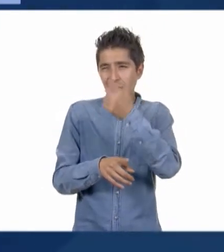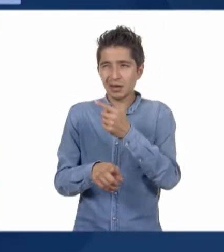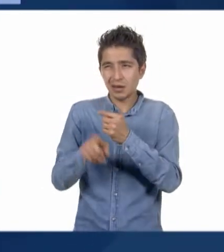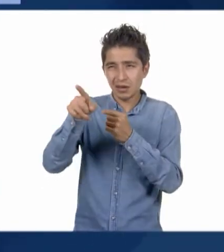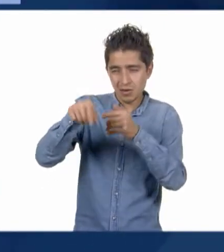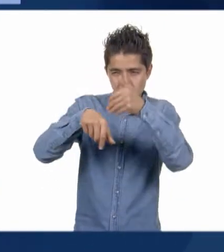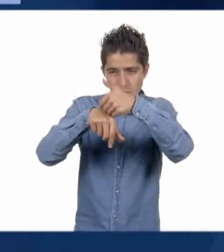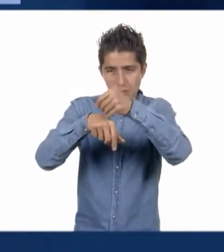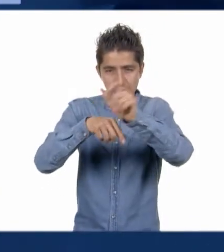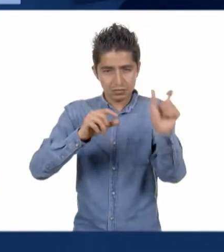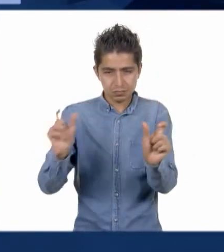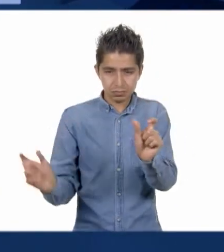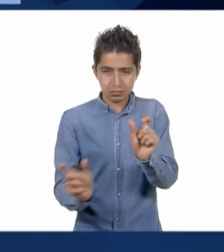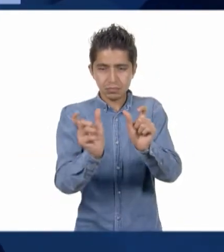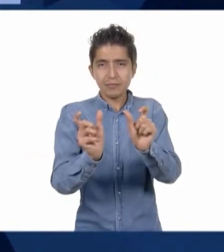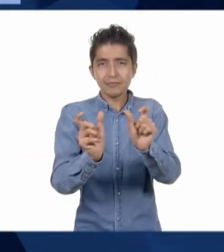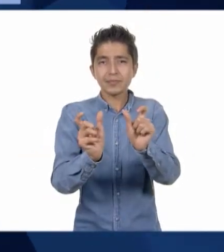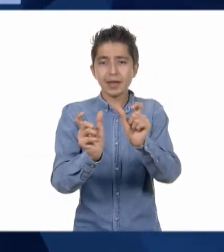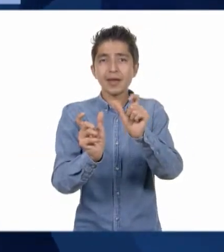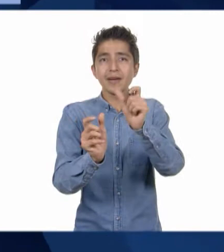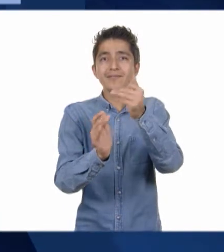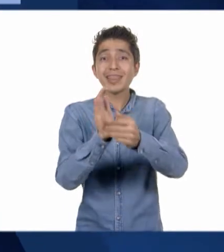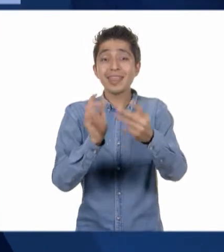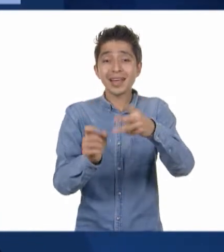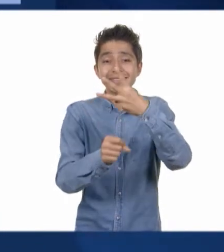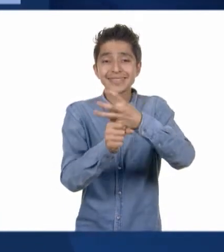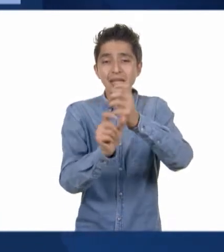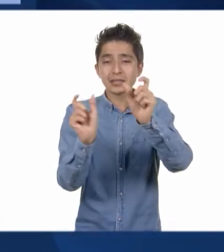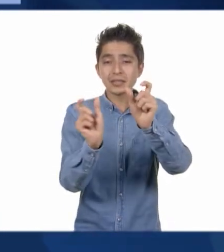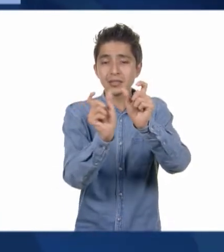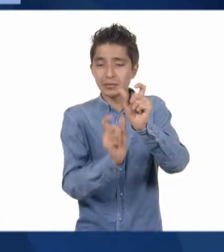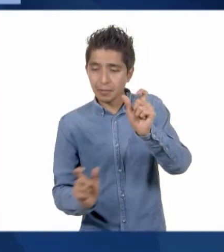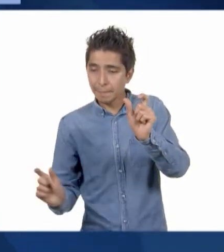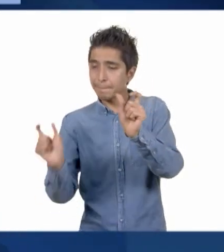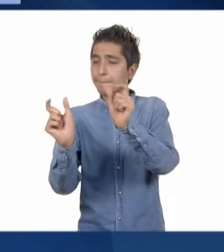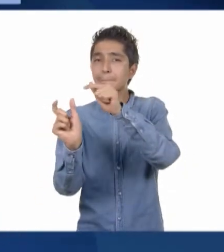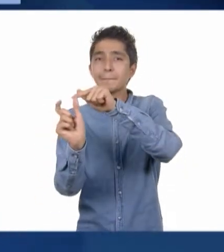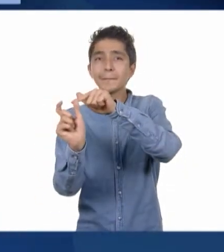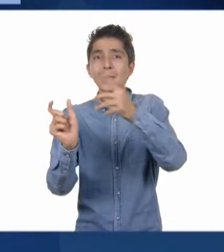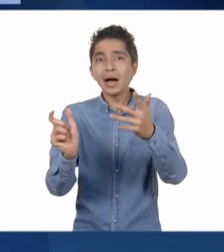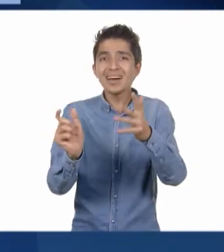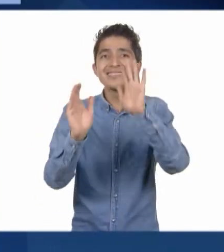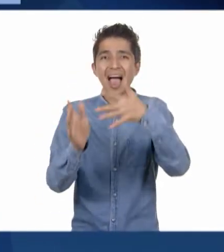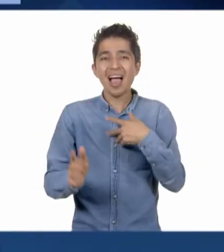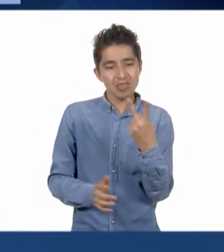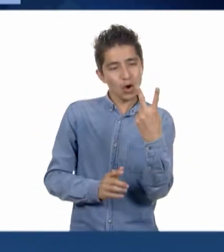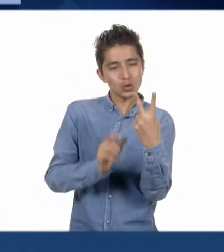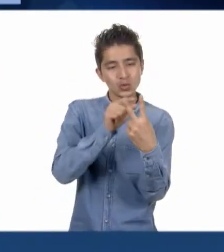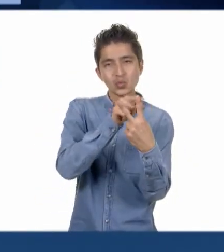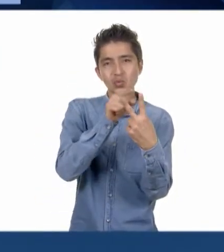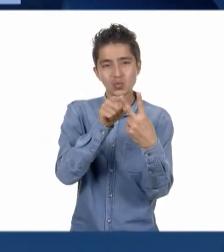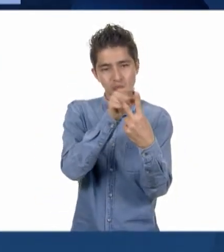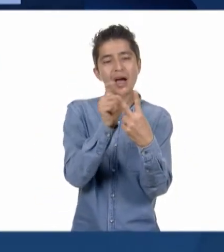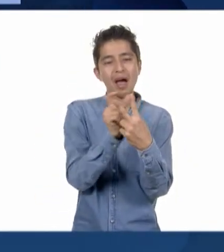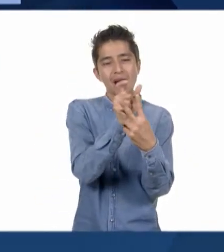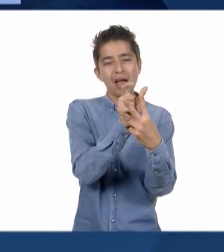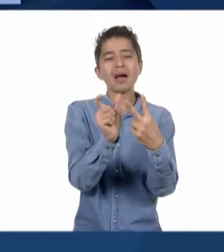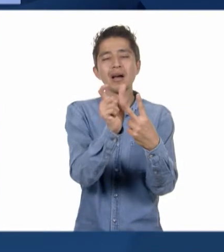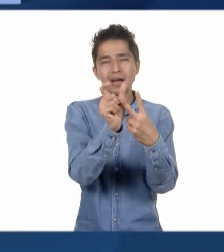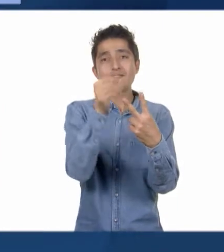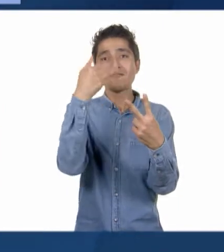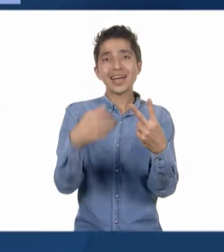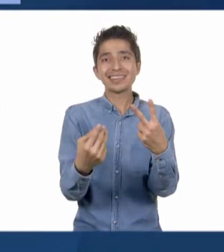realizaron, coloquen en cada recta un tercer número natural que estará entre los dos que ya pusimos. Pueden hacerlo